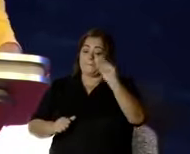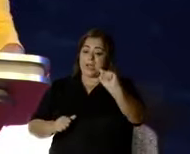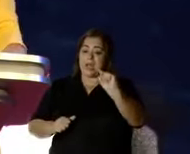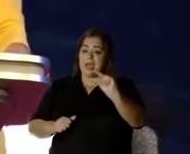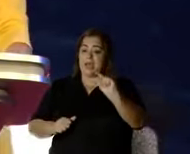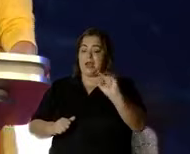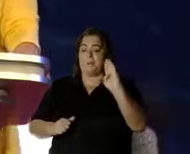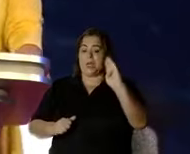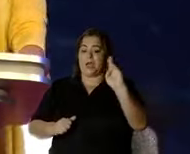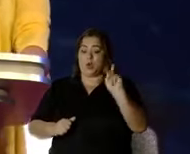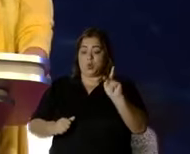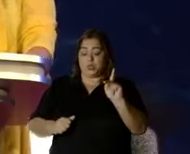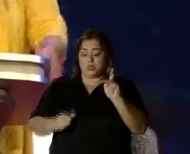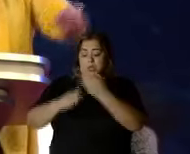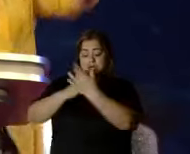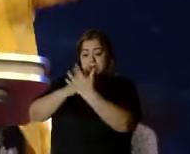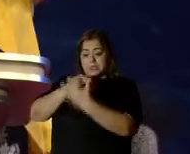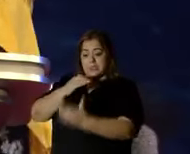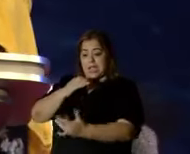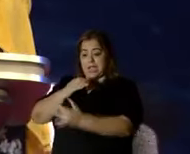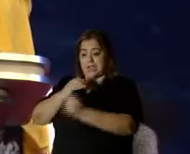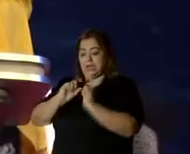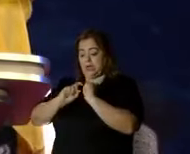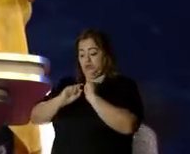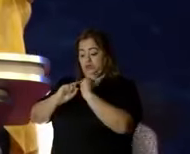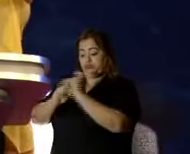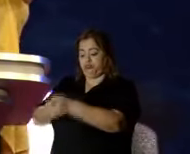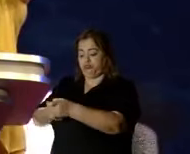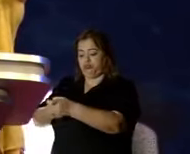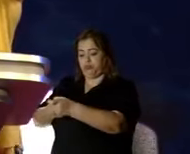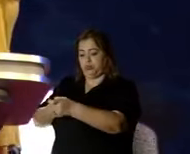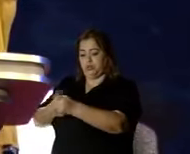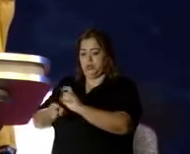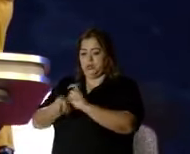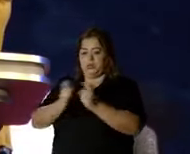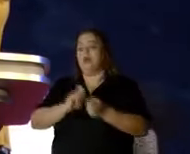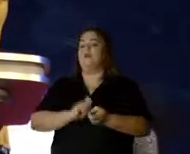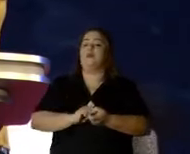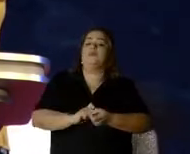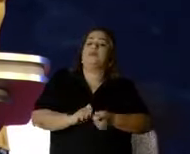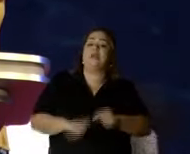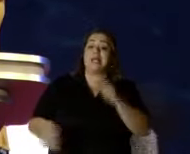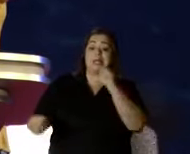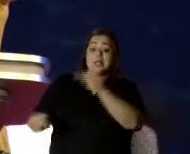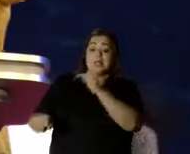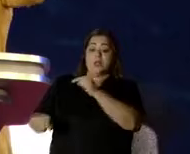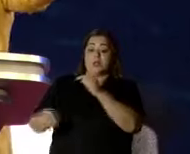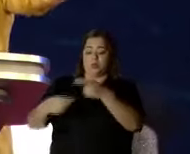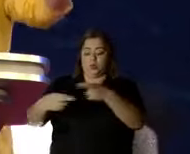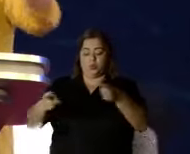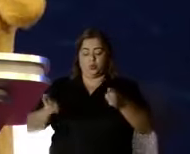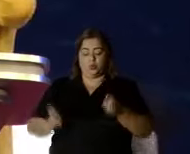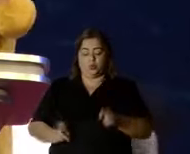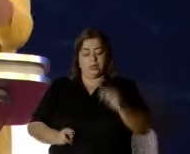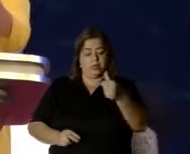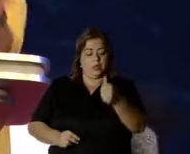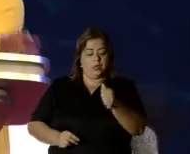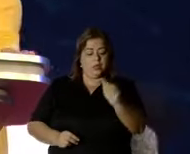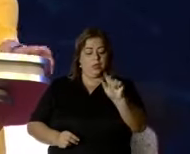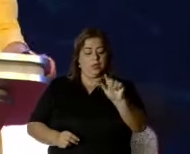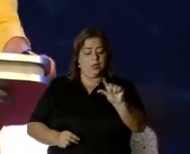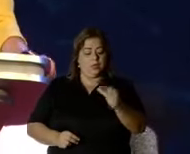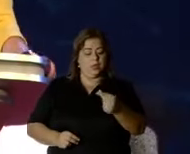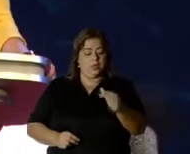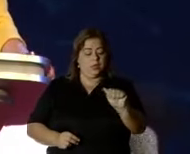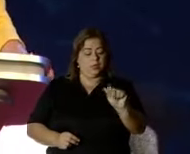ser el primer domingo de mes, una fecha bendecida. Pero específicamente el domingo que viene en el Salón Ágape, con todo el protocolo, desde las 9 de la